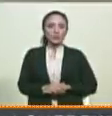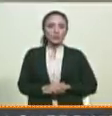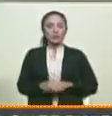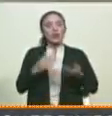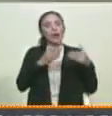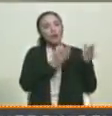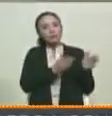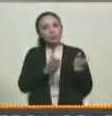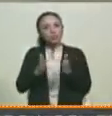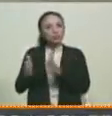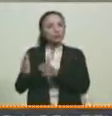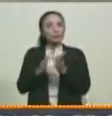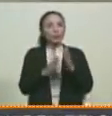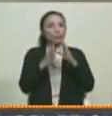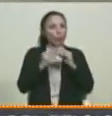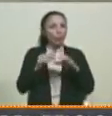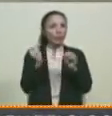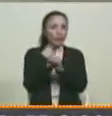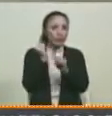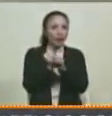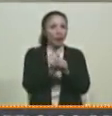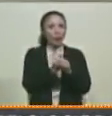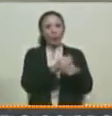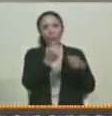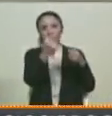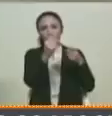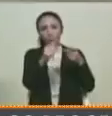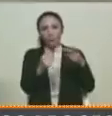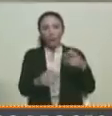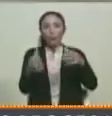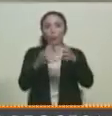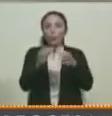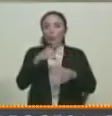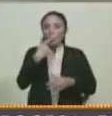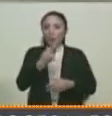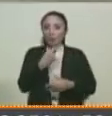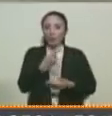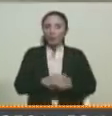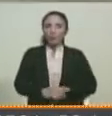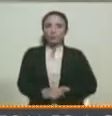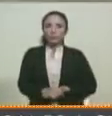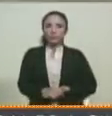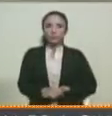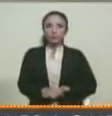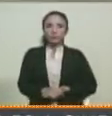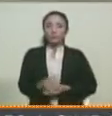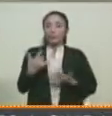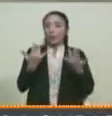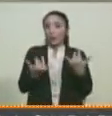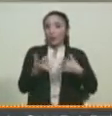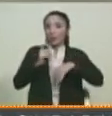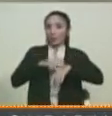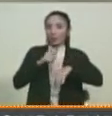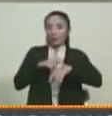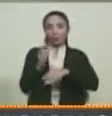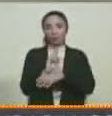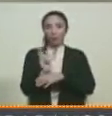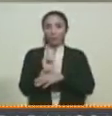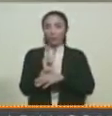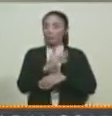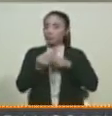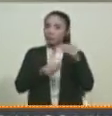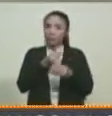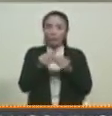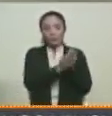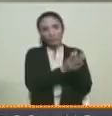de acción, propuestas políticas. Ha llegado la hora de su realización.